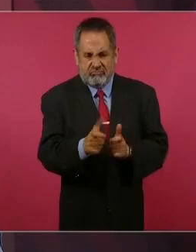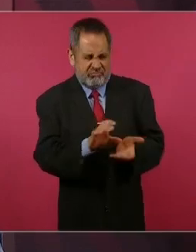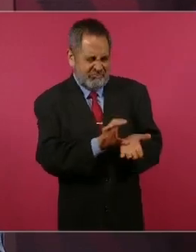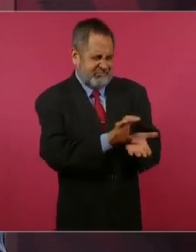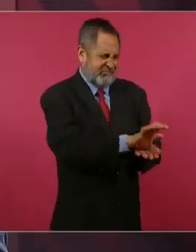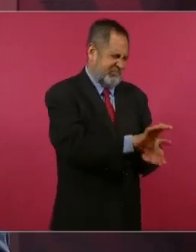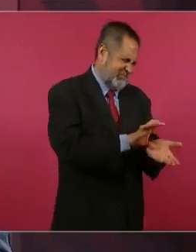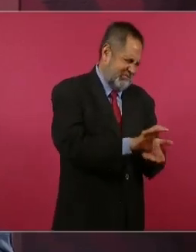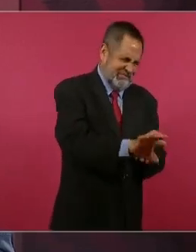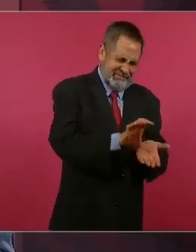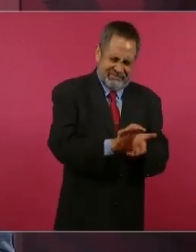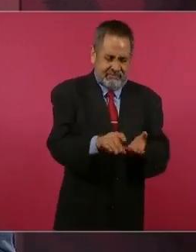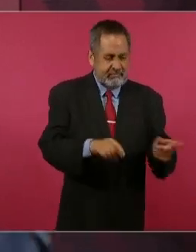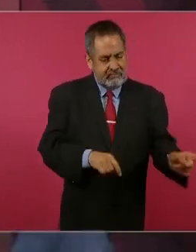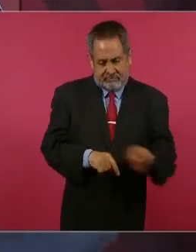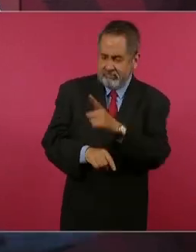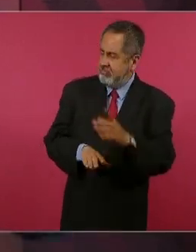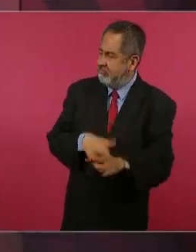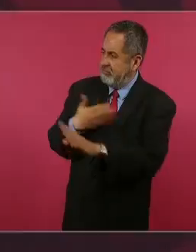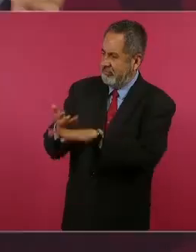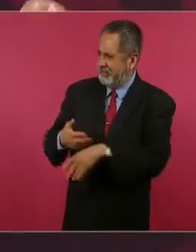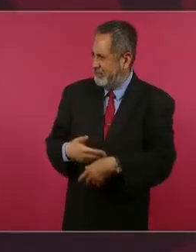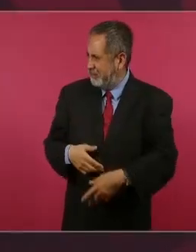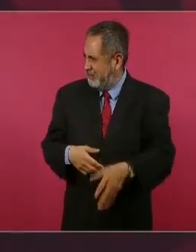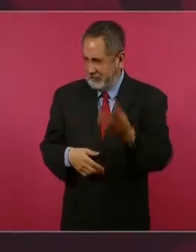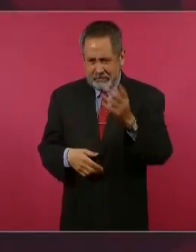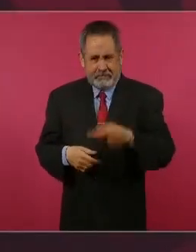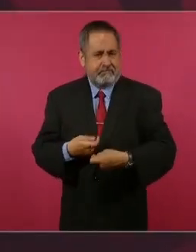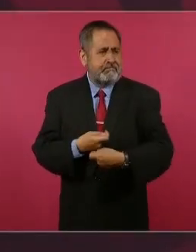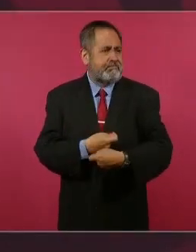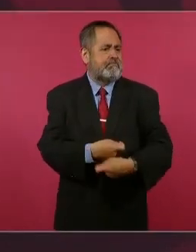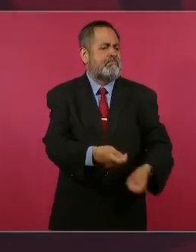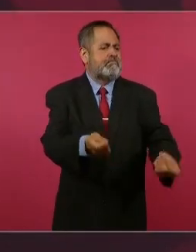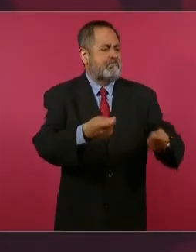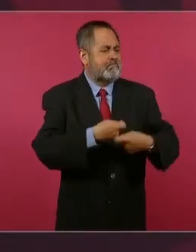dinero, distribuyeron ese dinero,